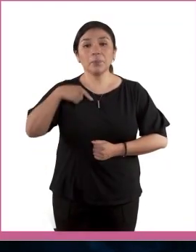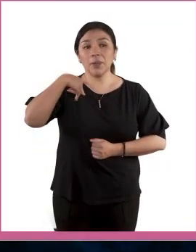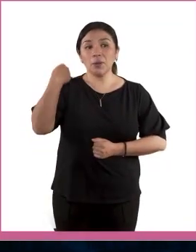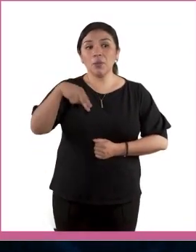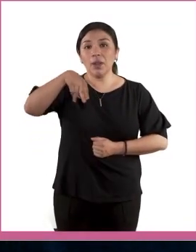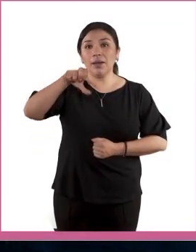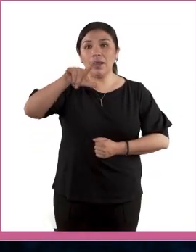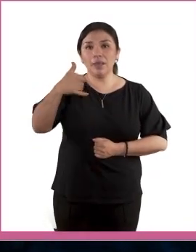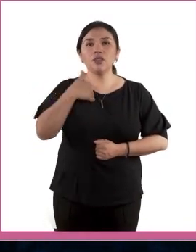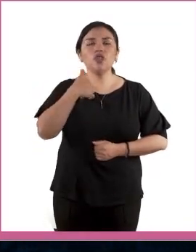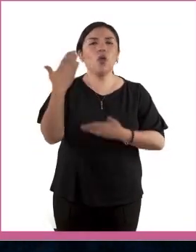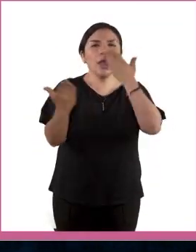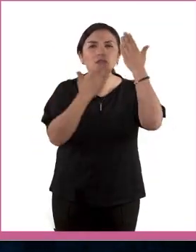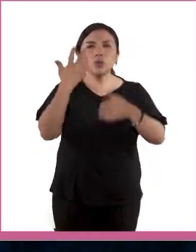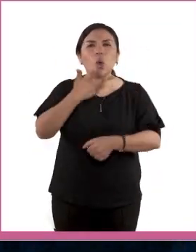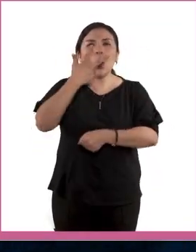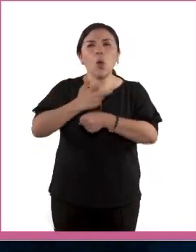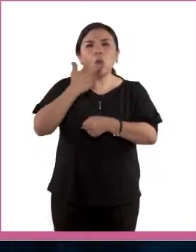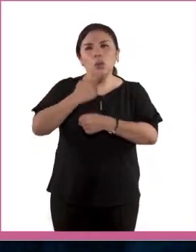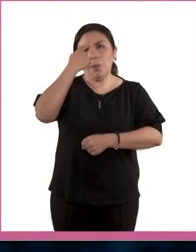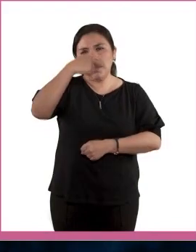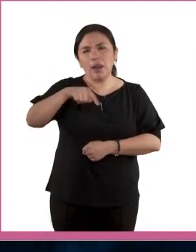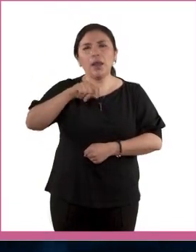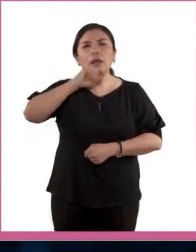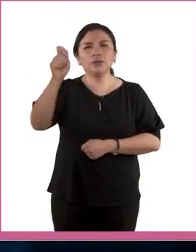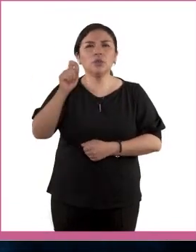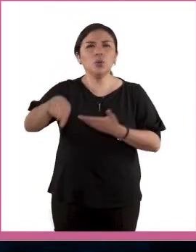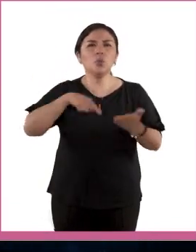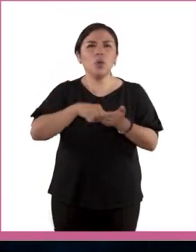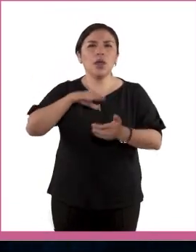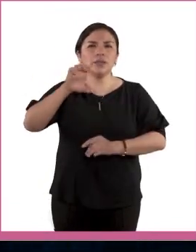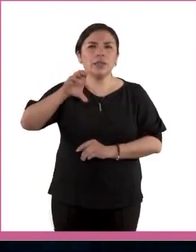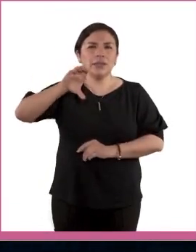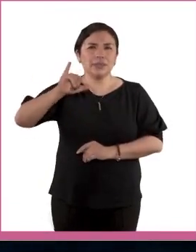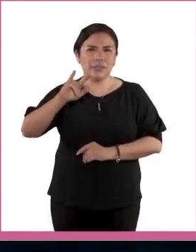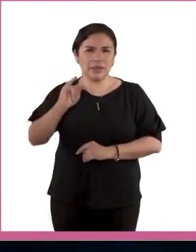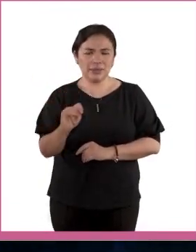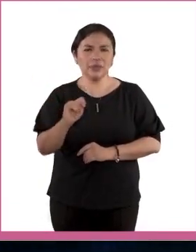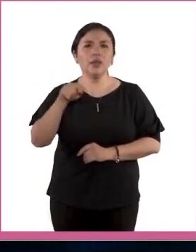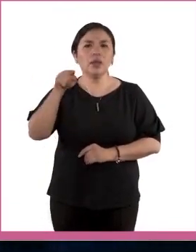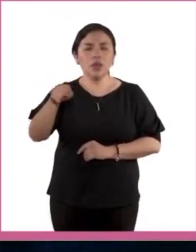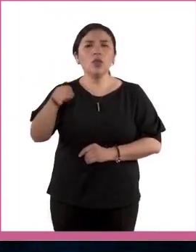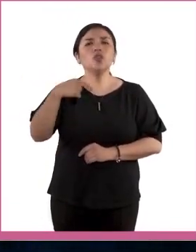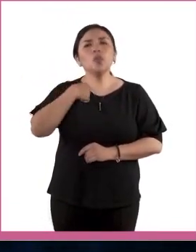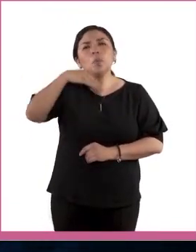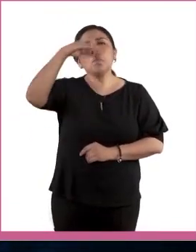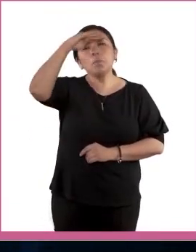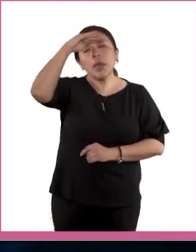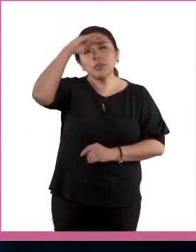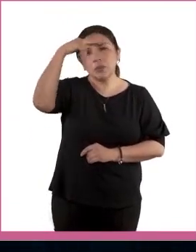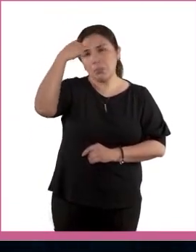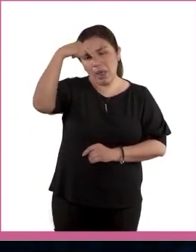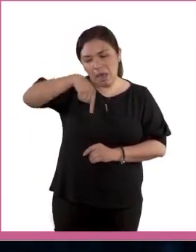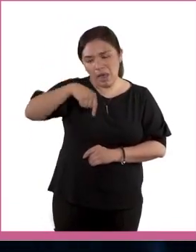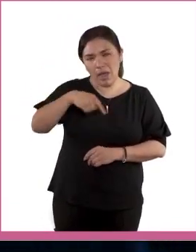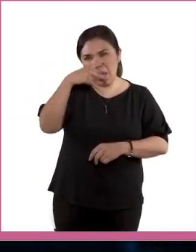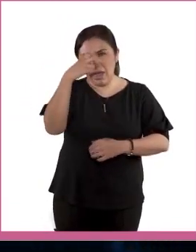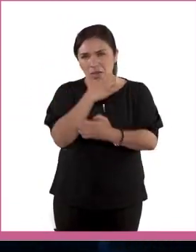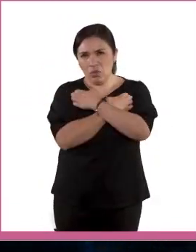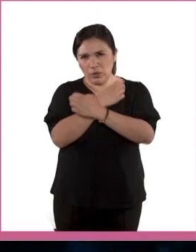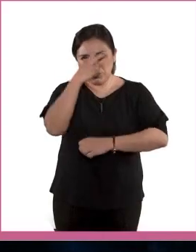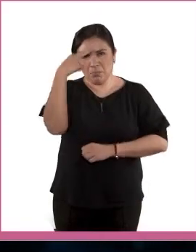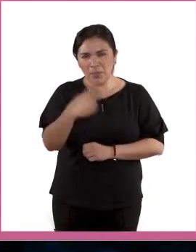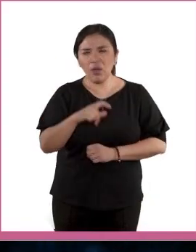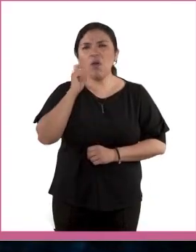Hola, soy Nelly Ramírez, estudio 8º semestre de tecnólogo en el Centro de Enseñanza Técnica Industrial. Lo que pienso de la educación en